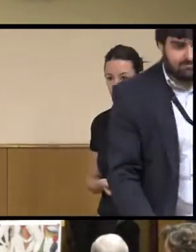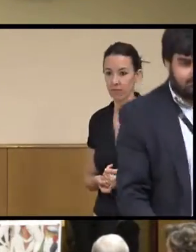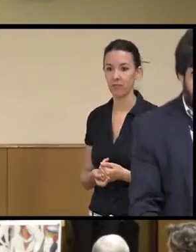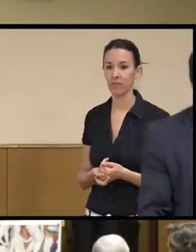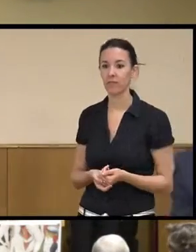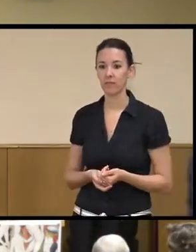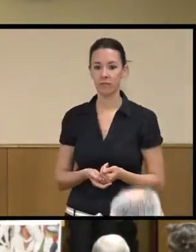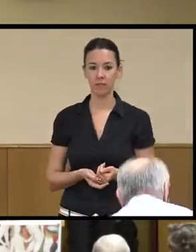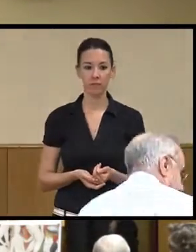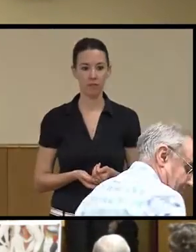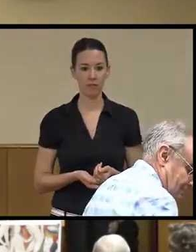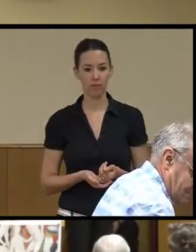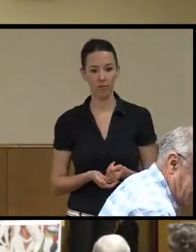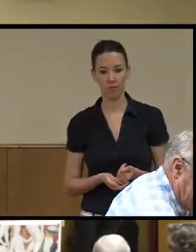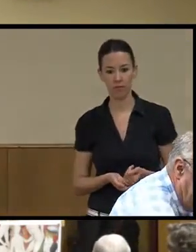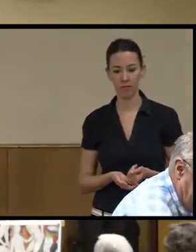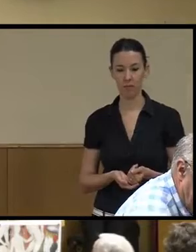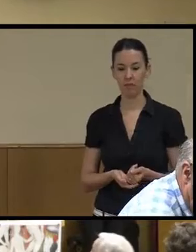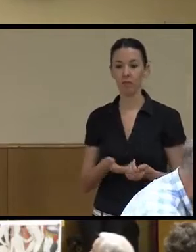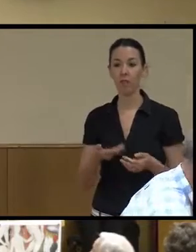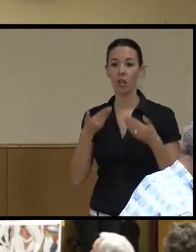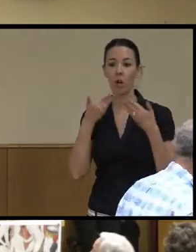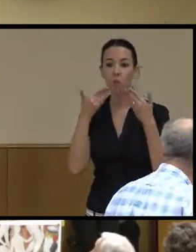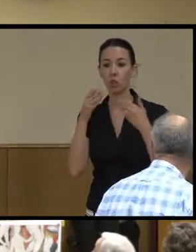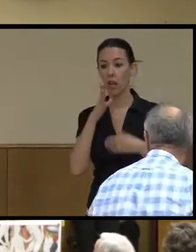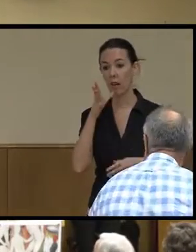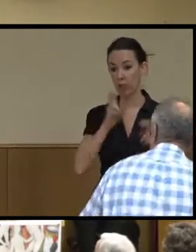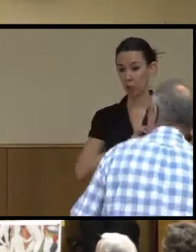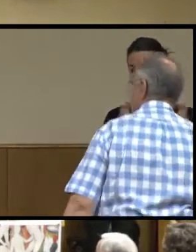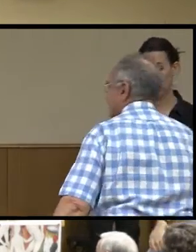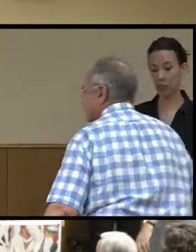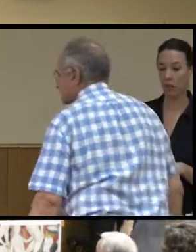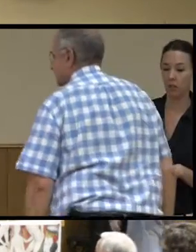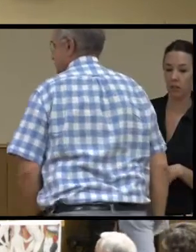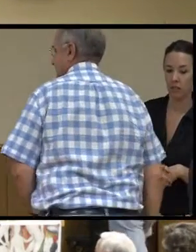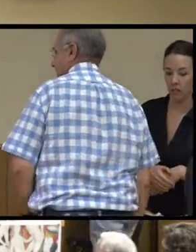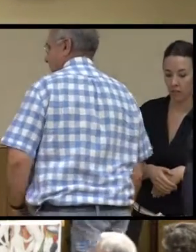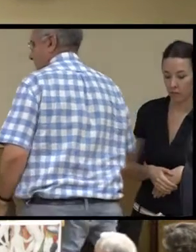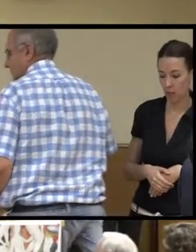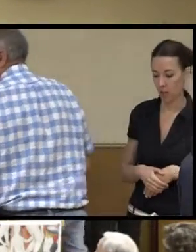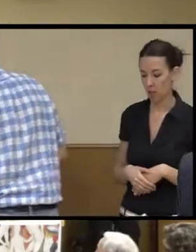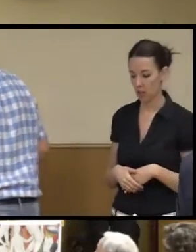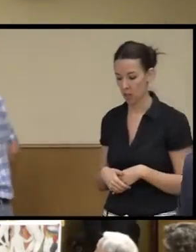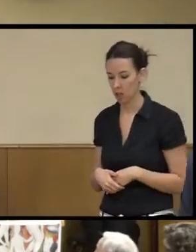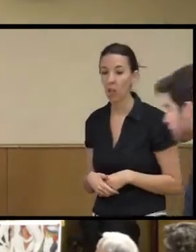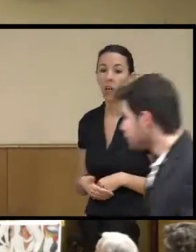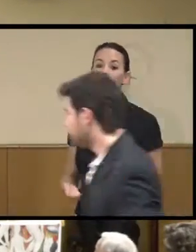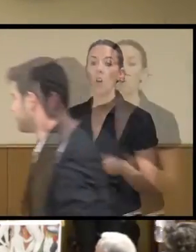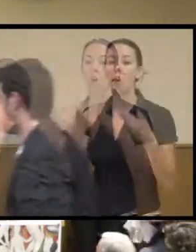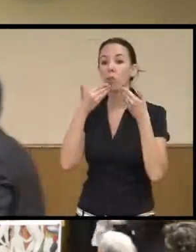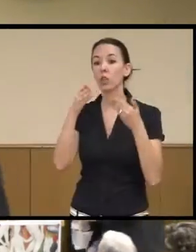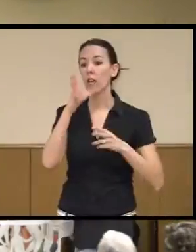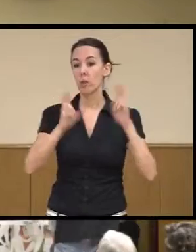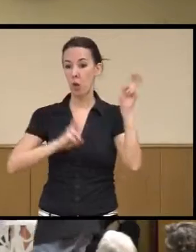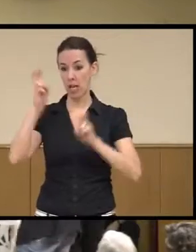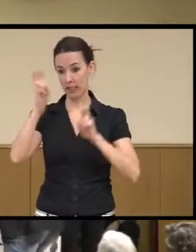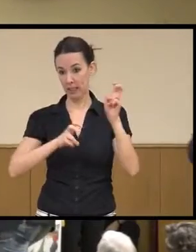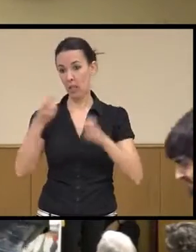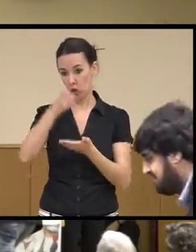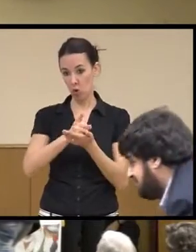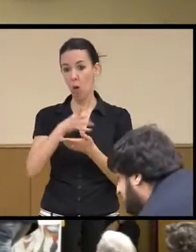Bueno, muchas gracias por asistir de nuevo. Bien, hoy vamos a tratar el tema del